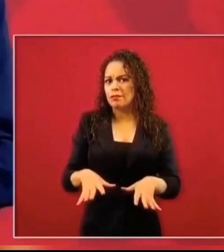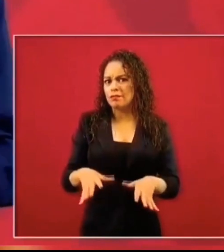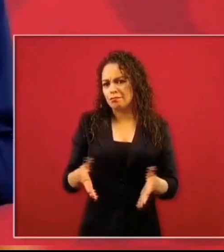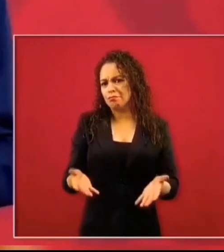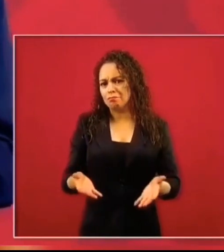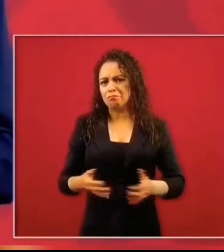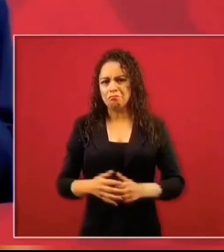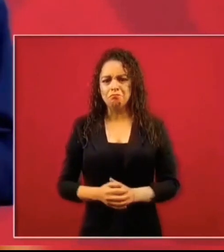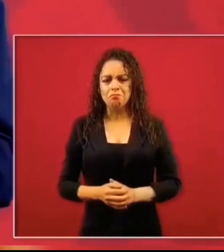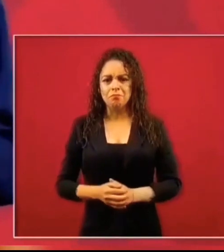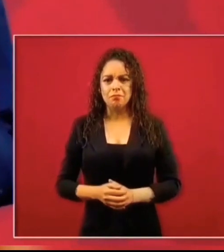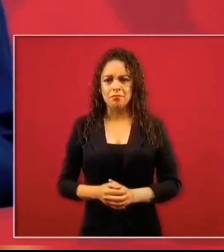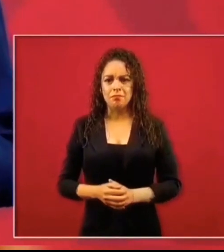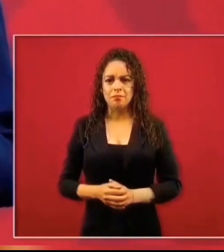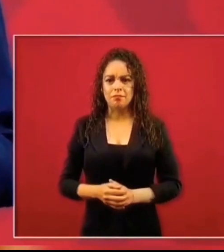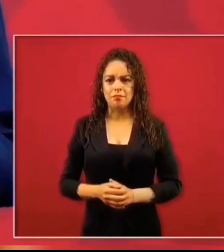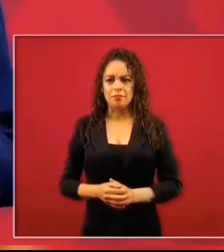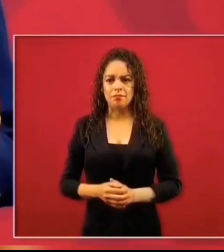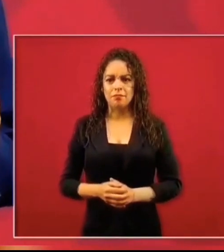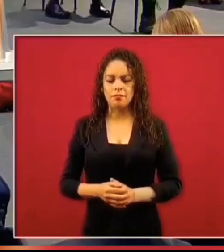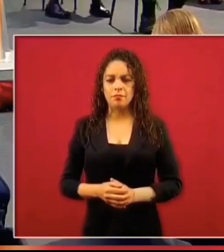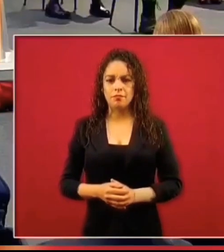no pocos